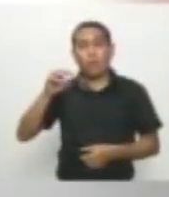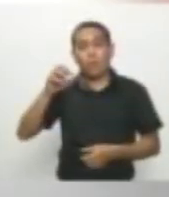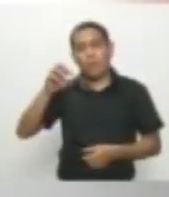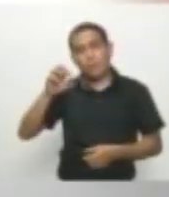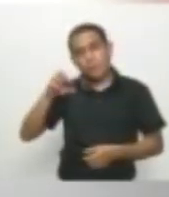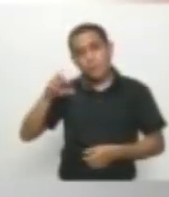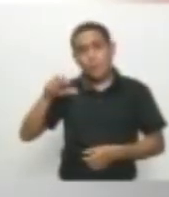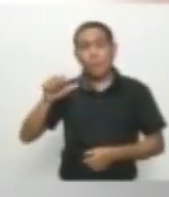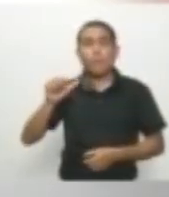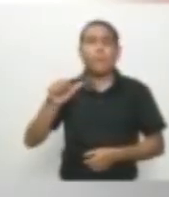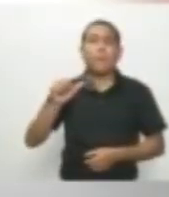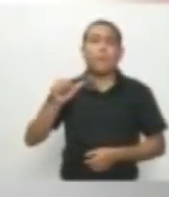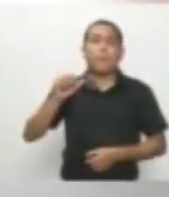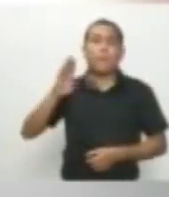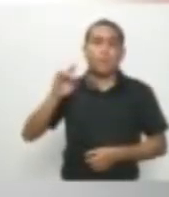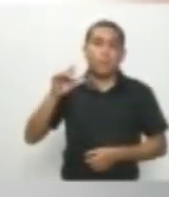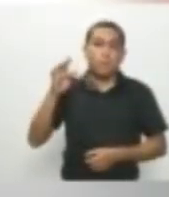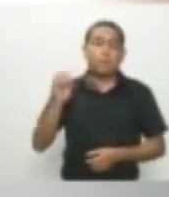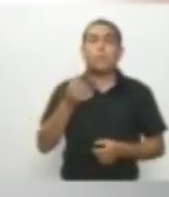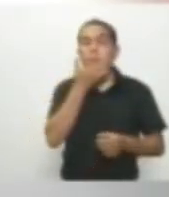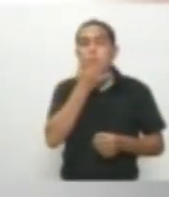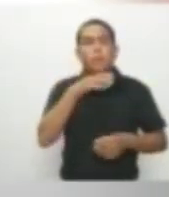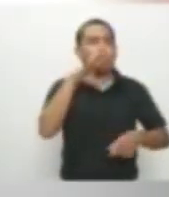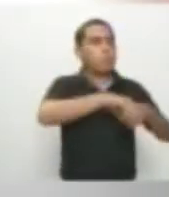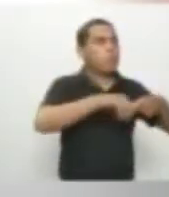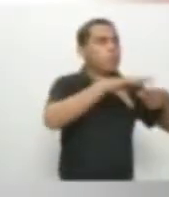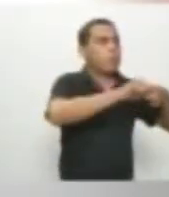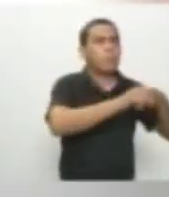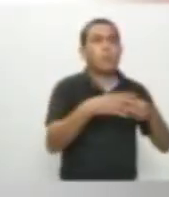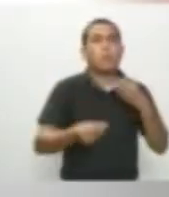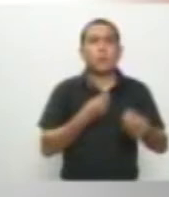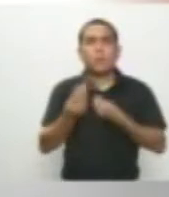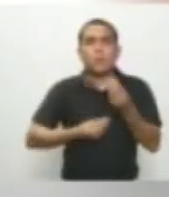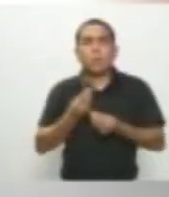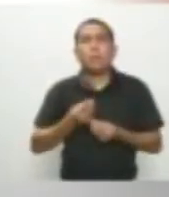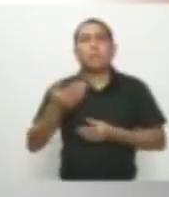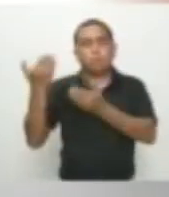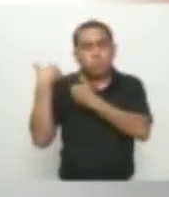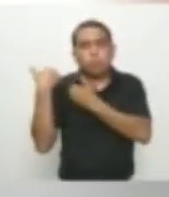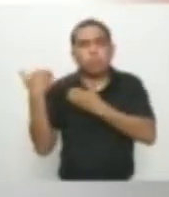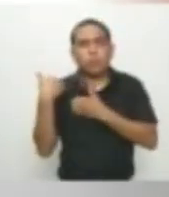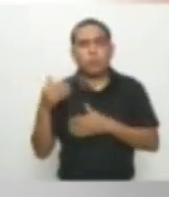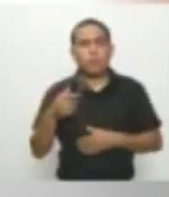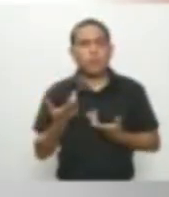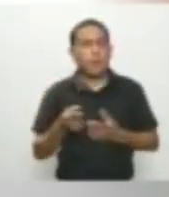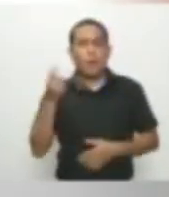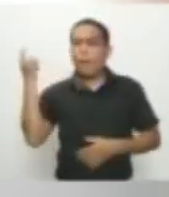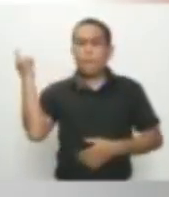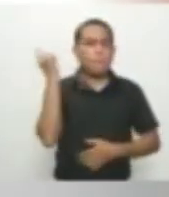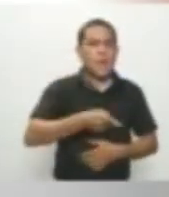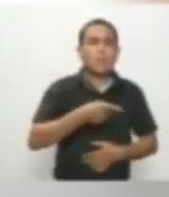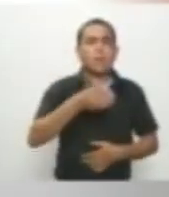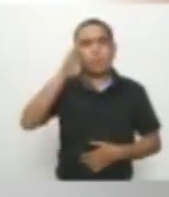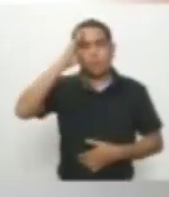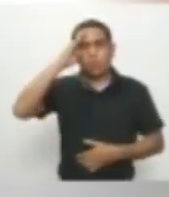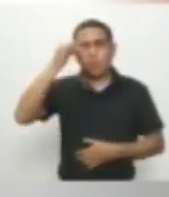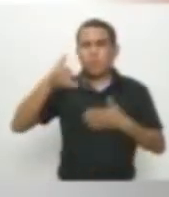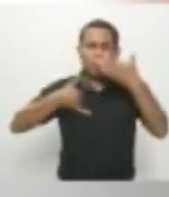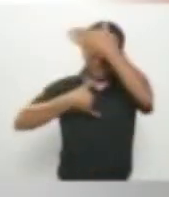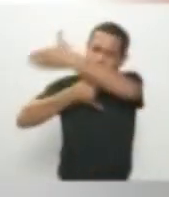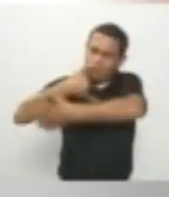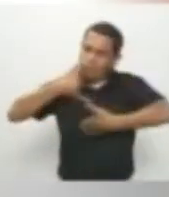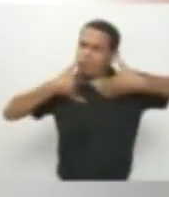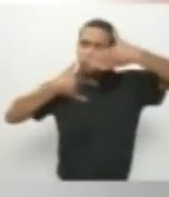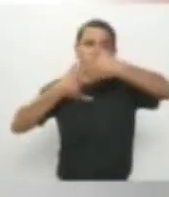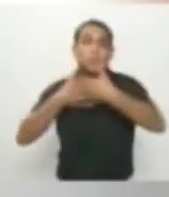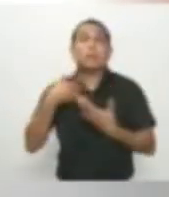alias Gavilán, segundo al mando del Clan del Golfo, y quien sería el responsable de ordenar la muerte de policías en todo el país,